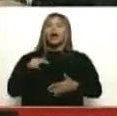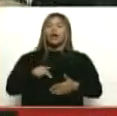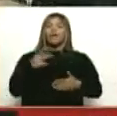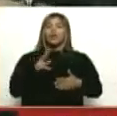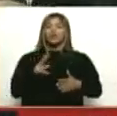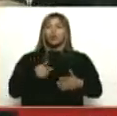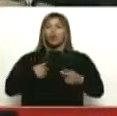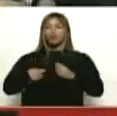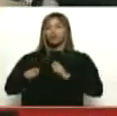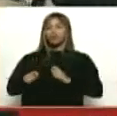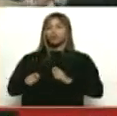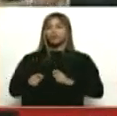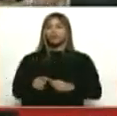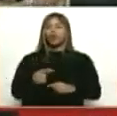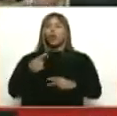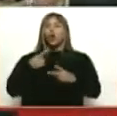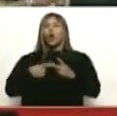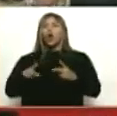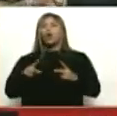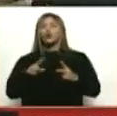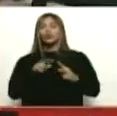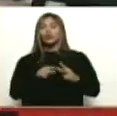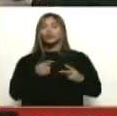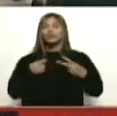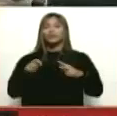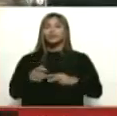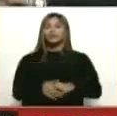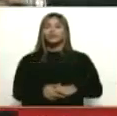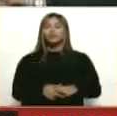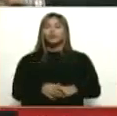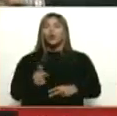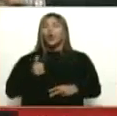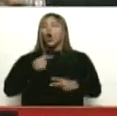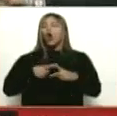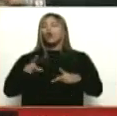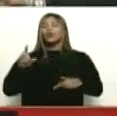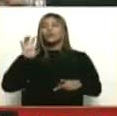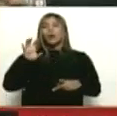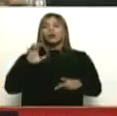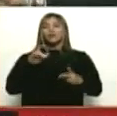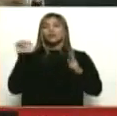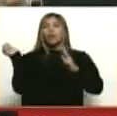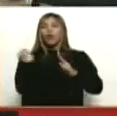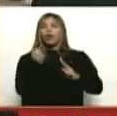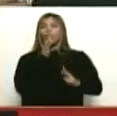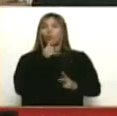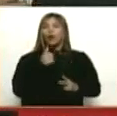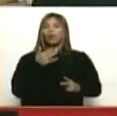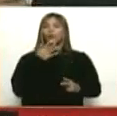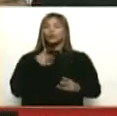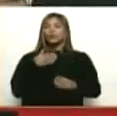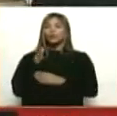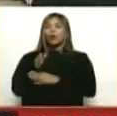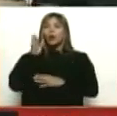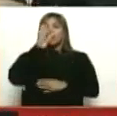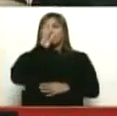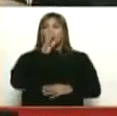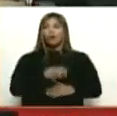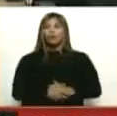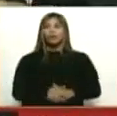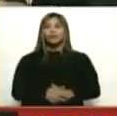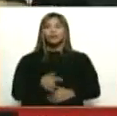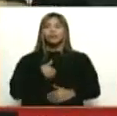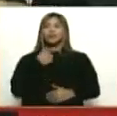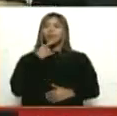Venezuela, y tengo otro proveedor que me lo está ofreciendo desde cualquier otro país que no esté sancionado. Cuando yo voy al banco y le digo, no, mira, yo